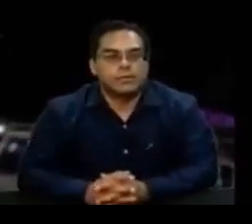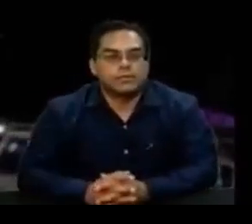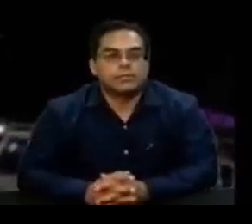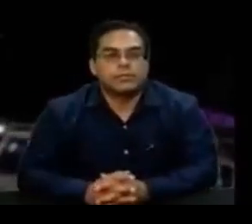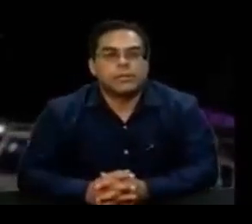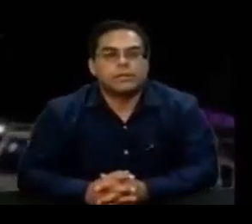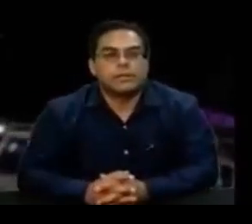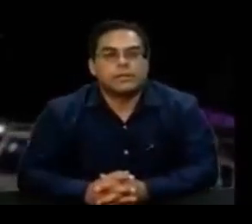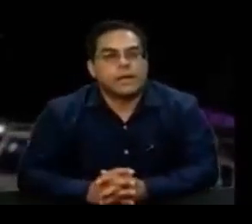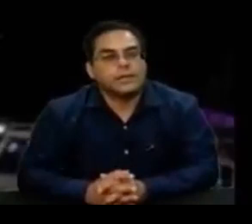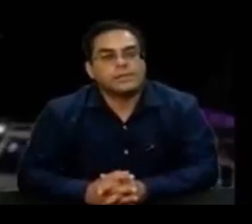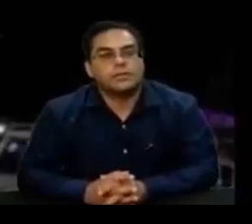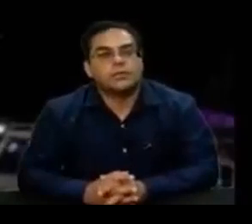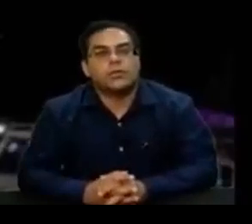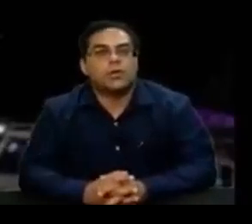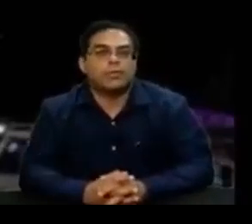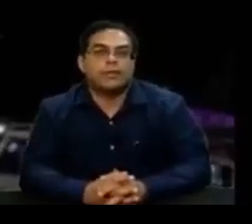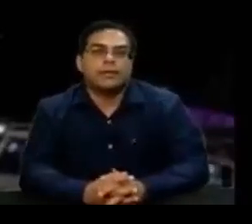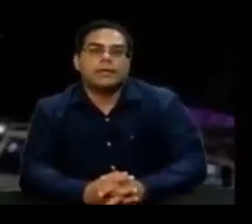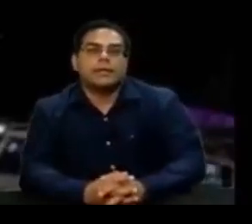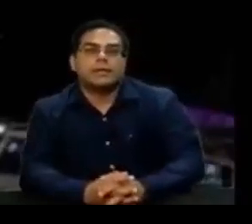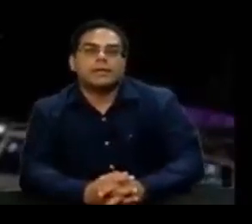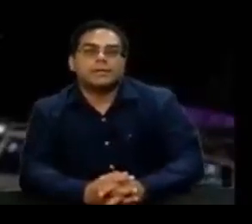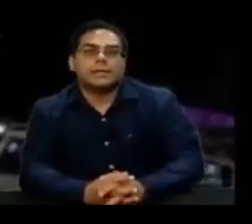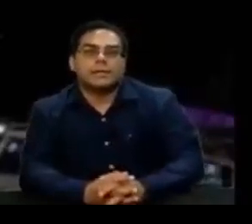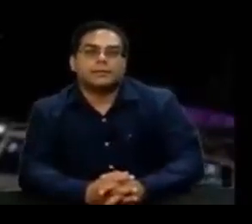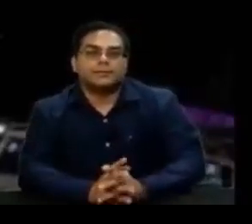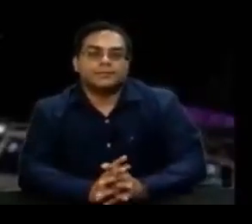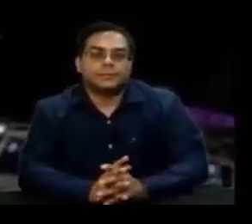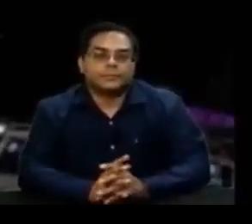si preguntamos el antecedente, es que tuve un golpe y